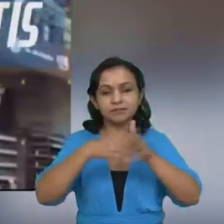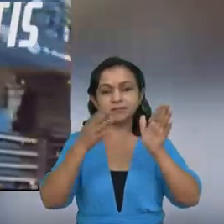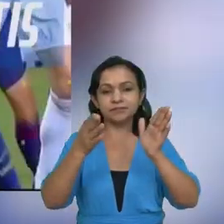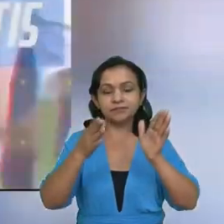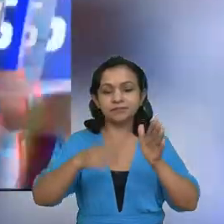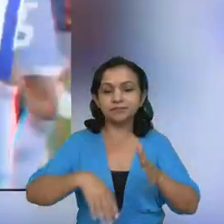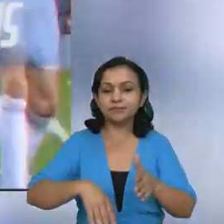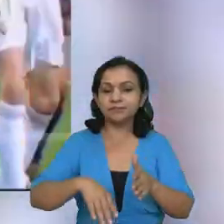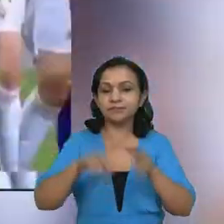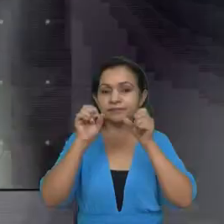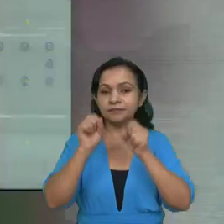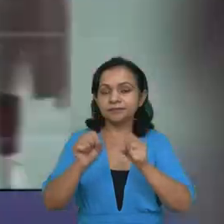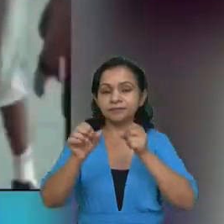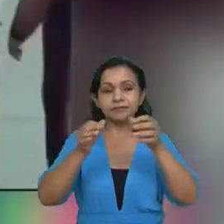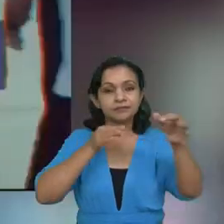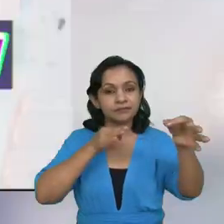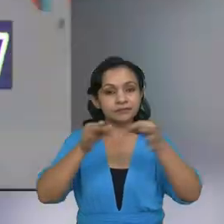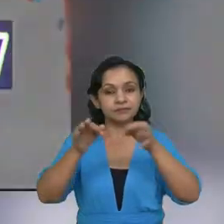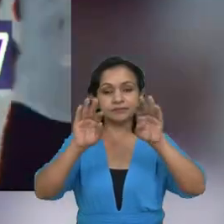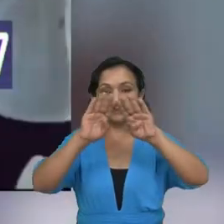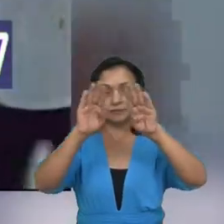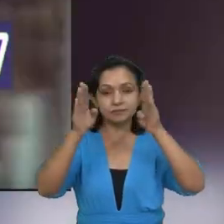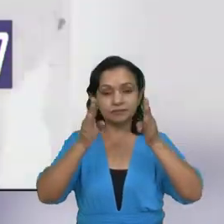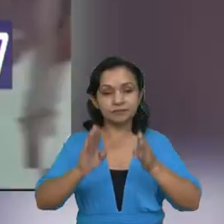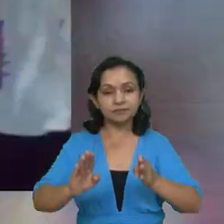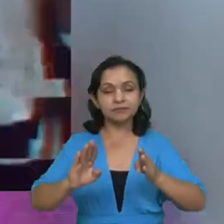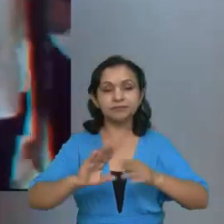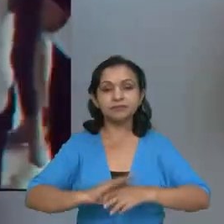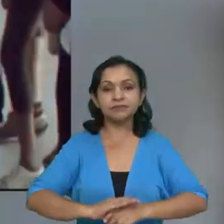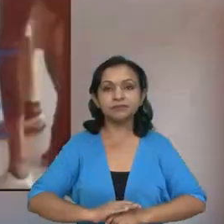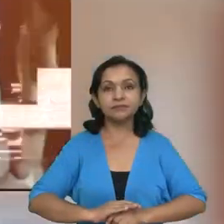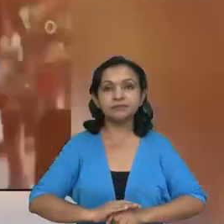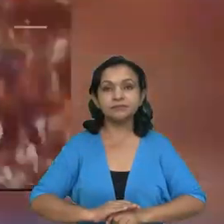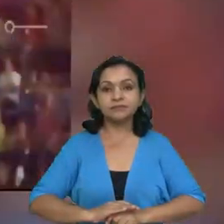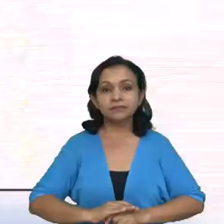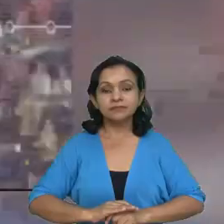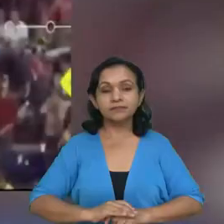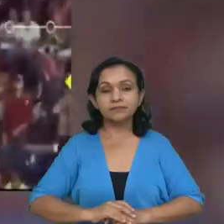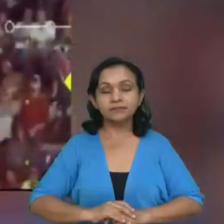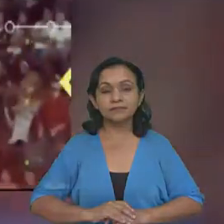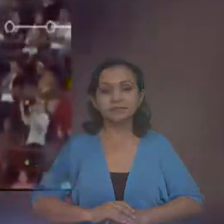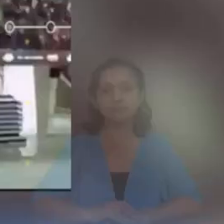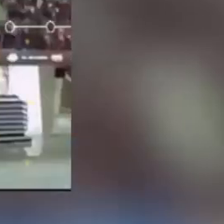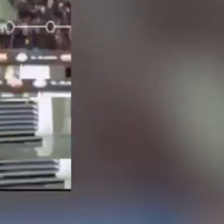cámara de wendel noguera para el canal parlamentario les informo vanessa paz